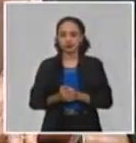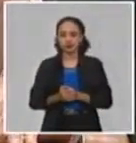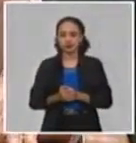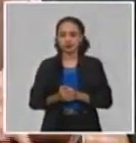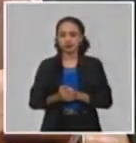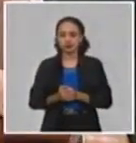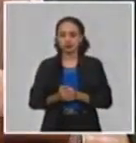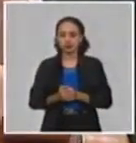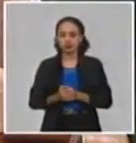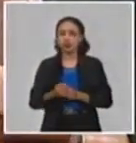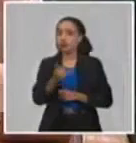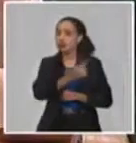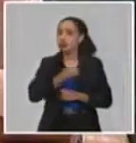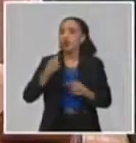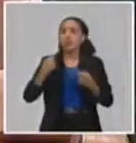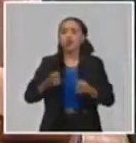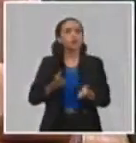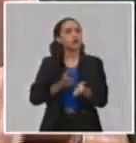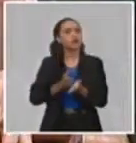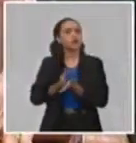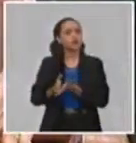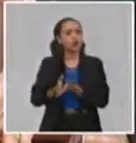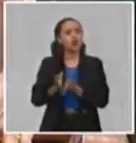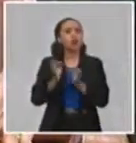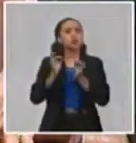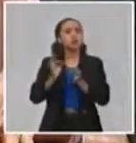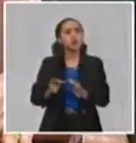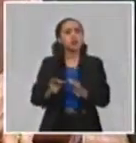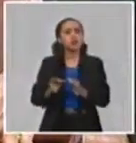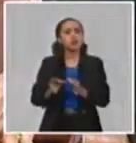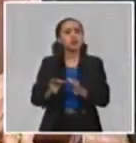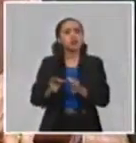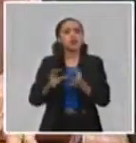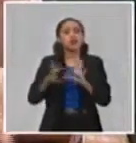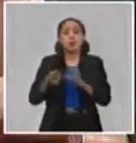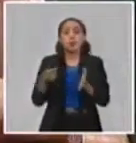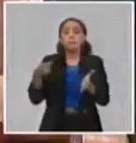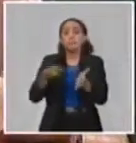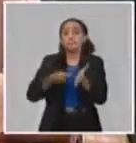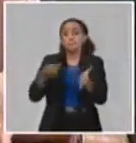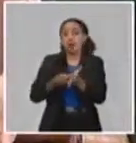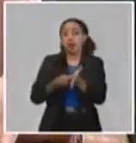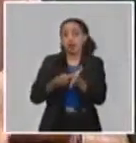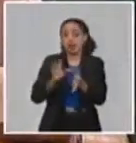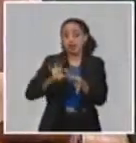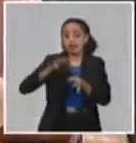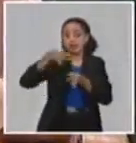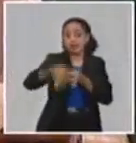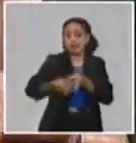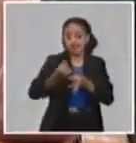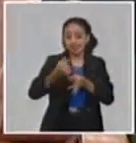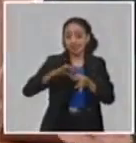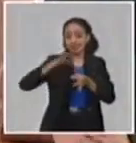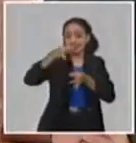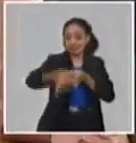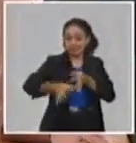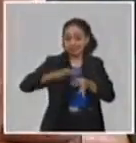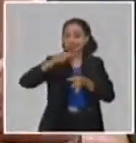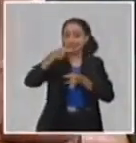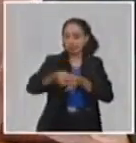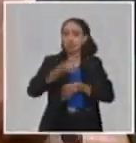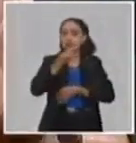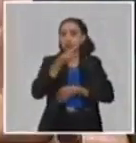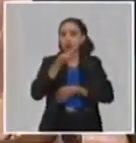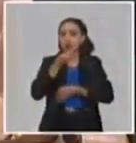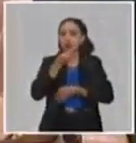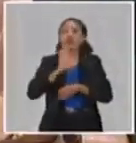POS. Tenemos que seguir manteniendo la modalidad también del efectivo hasta que las condiciones, bueno, nos permitan tener los equipos